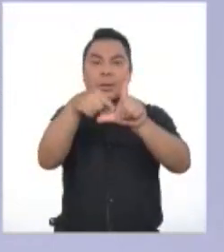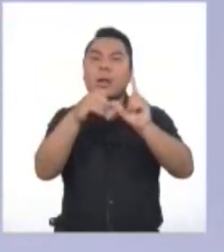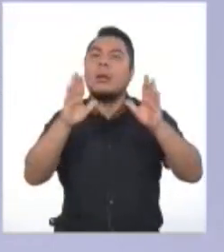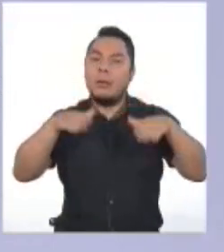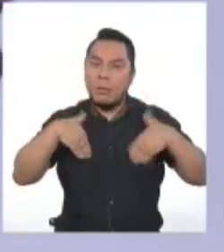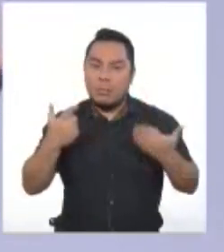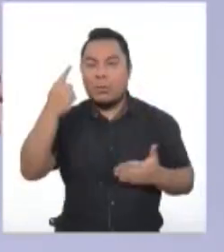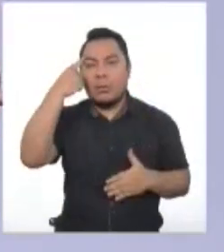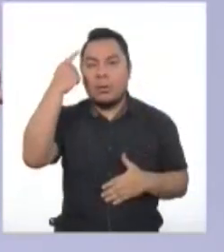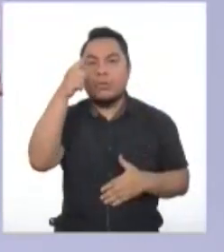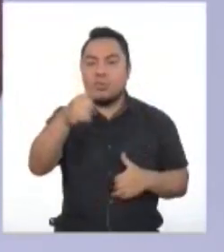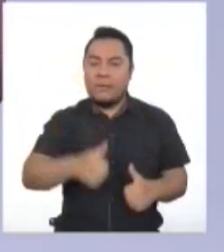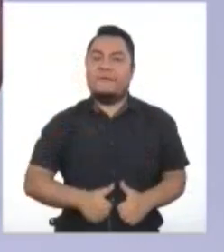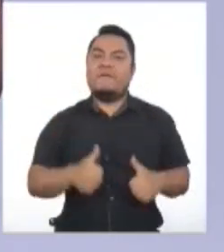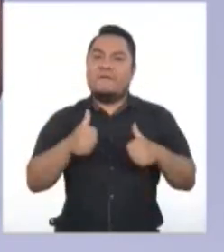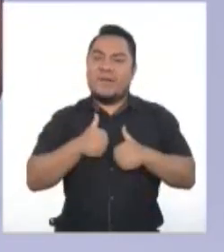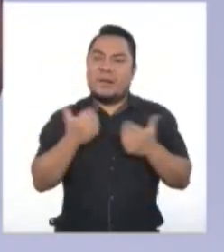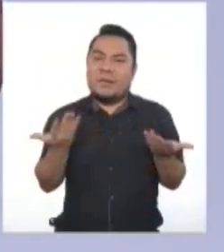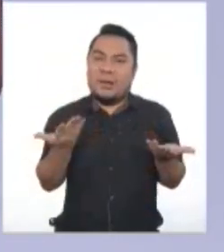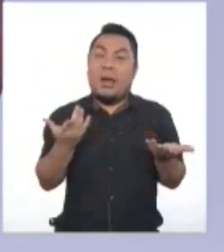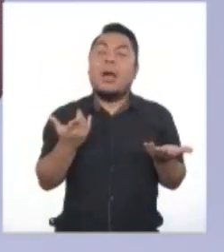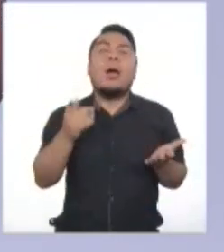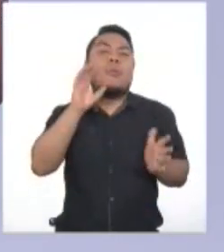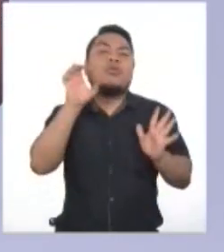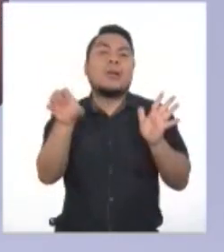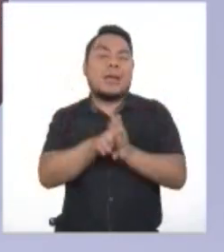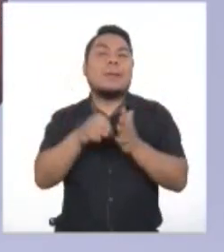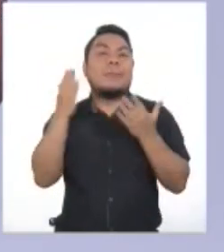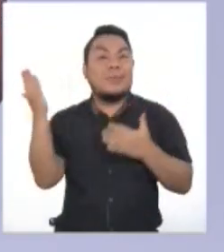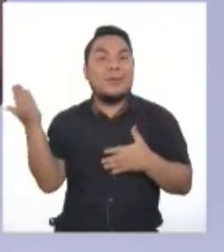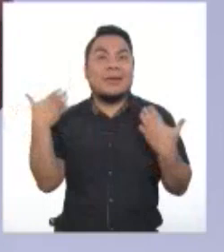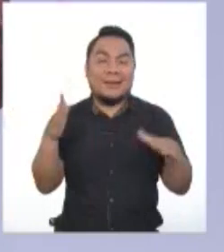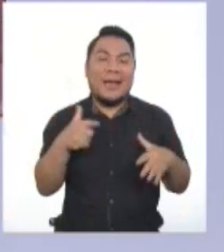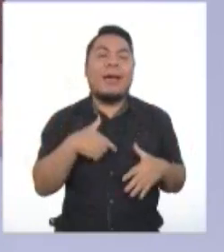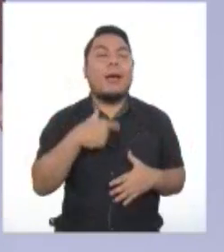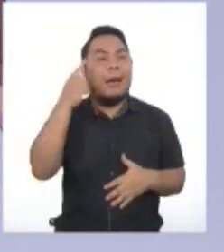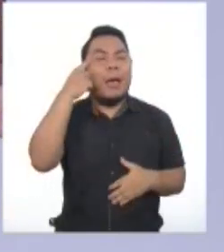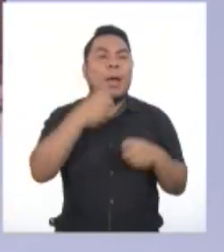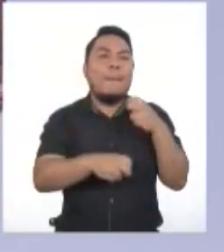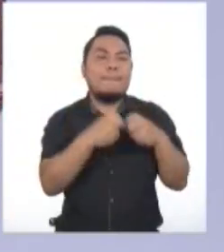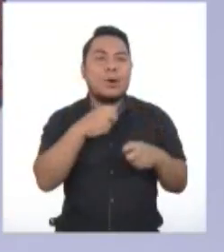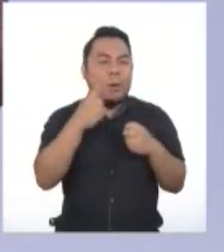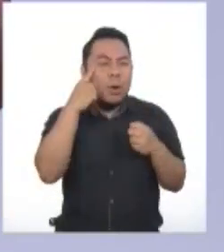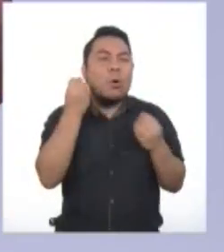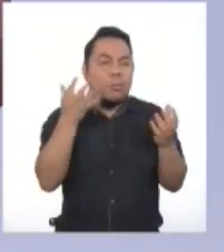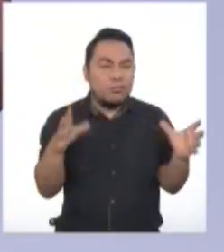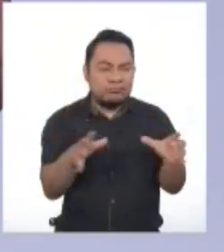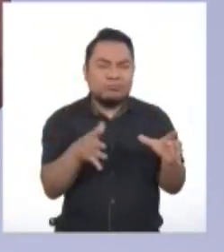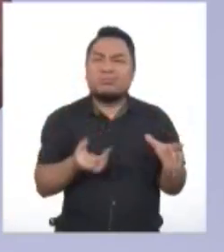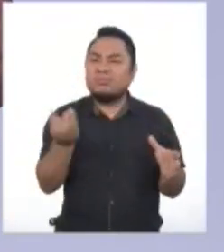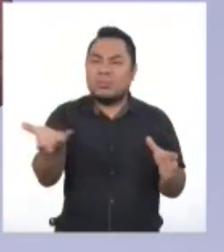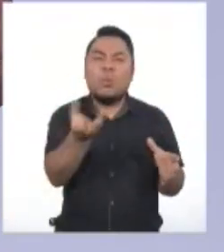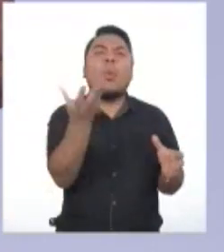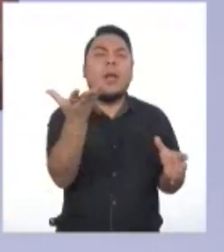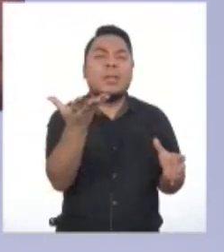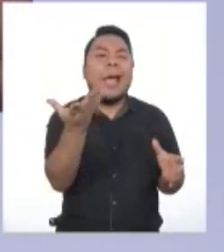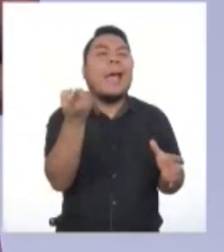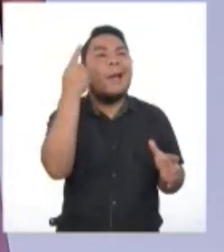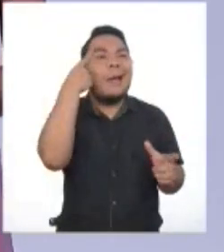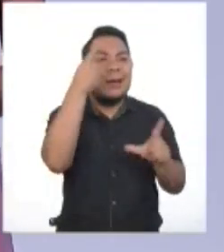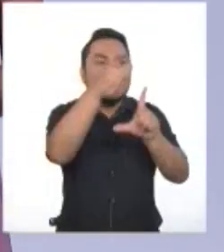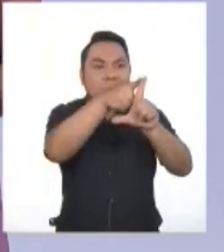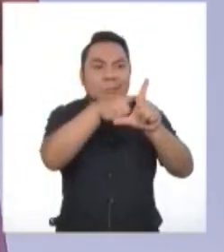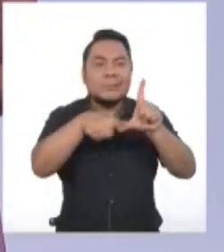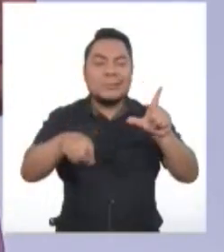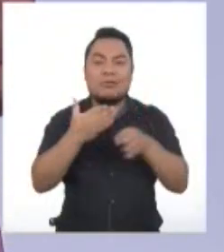podemos aplicar en nuestra vida diaria. Por ejemplo, como en este caso, nos ayuda a resolver problemas agrupando alimentos nutritivos que